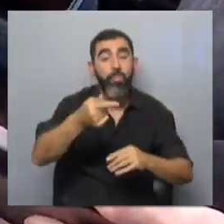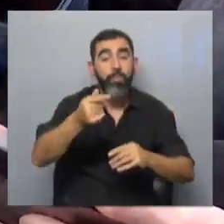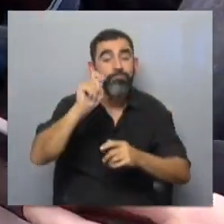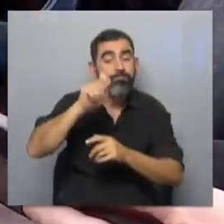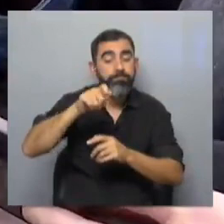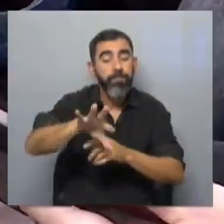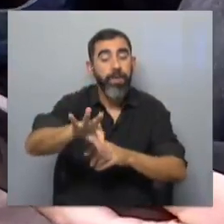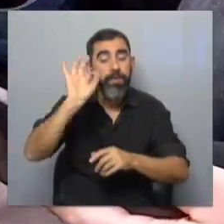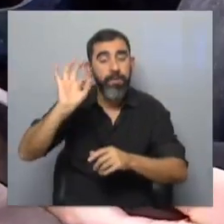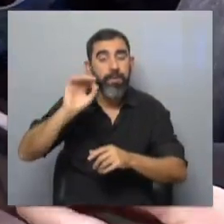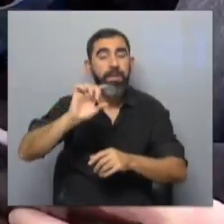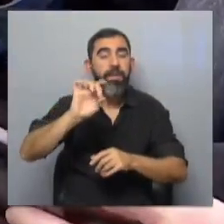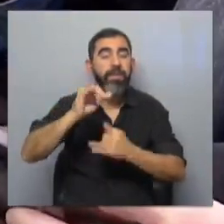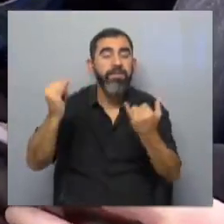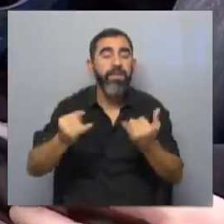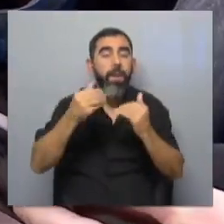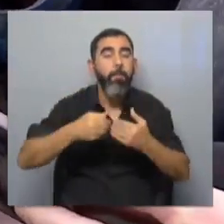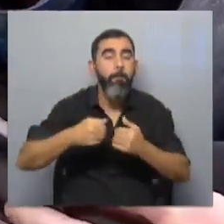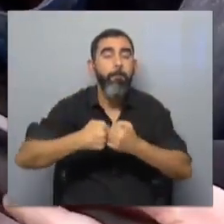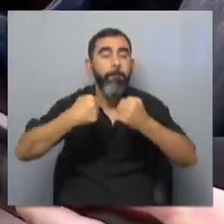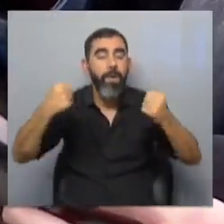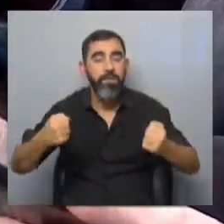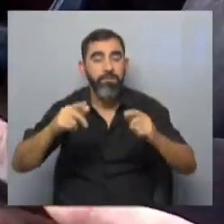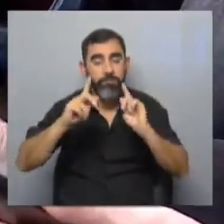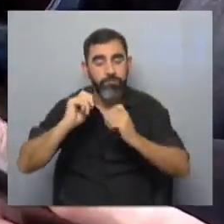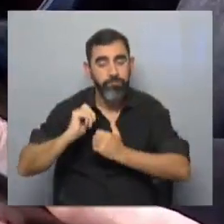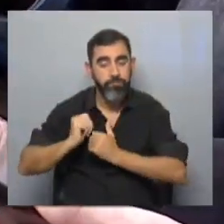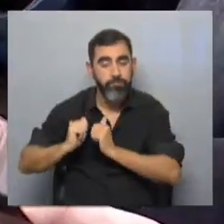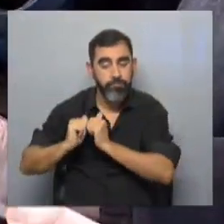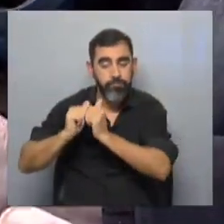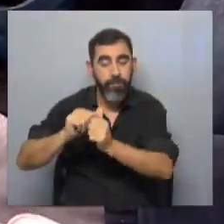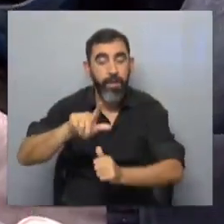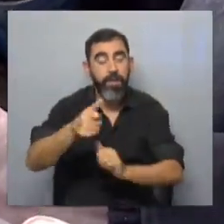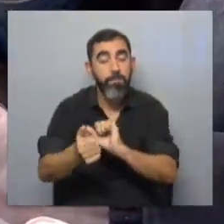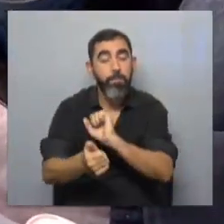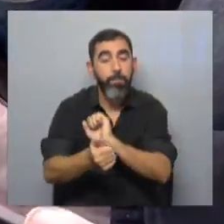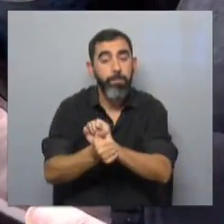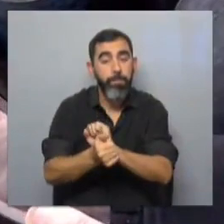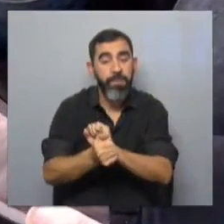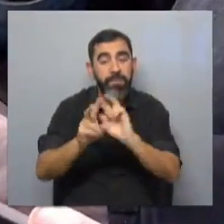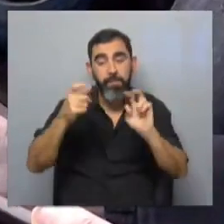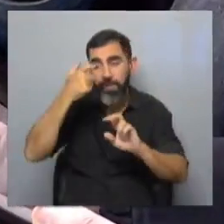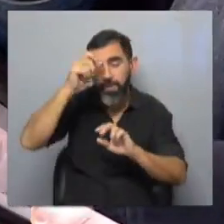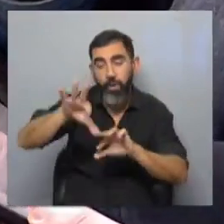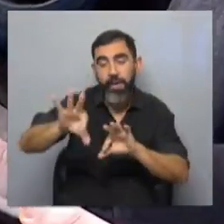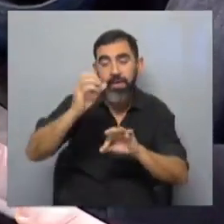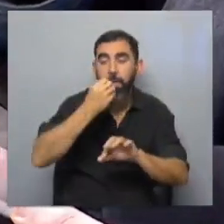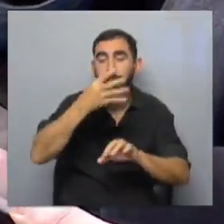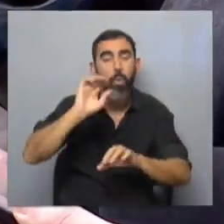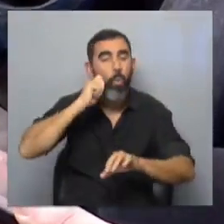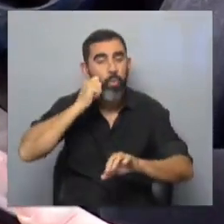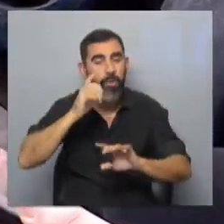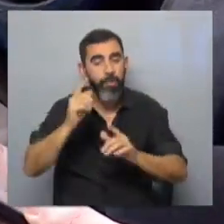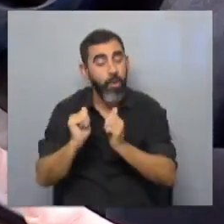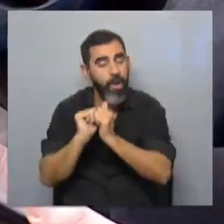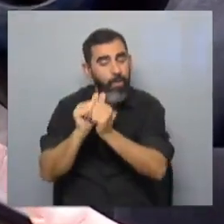fallos, que serán otros 15 días, donde las vamos a acompañar a las expresas técnicamente para que elijan el que más les gusta, pero las